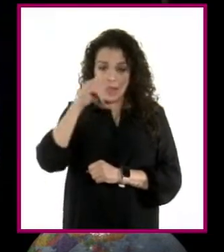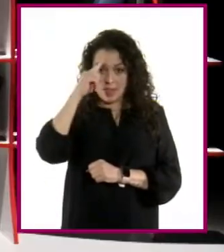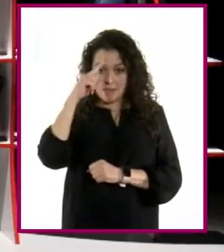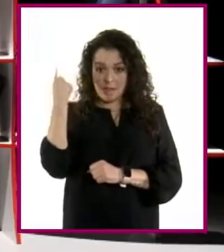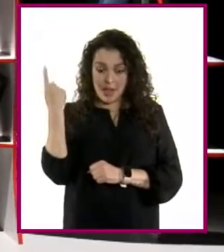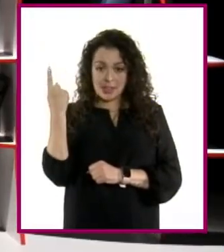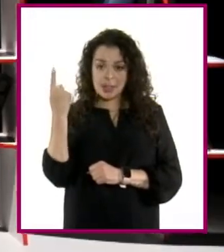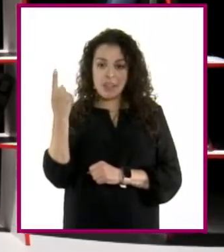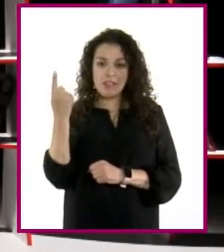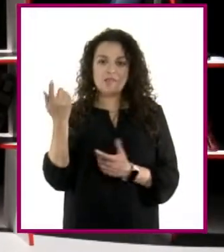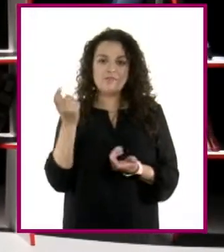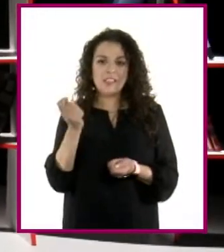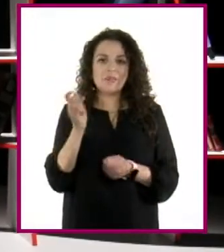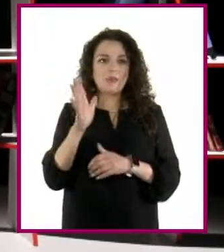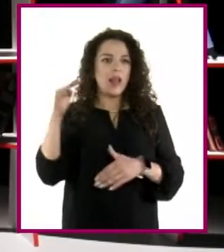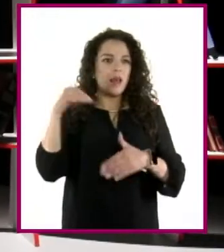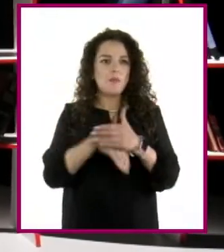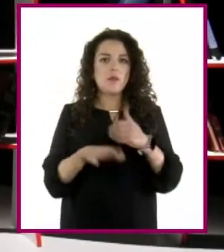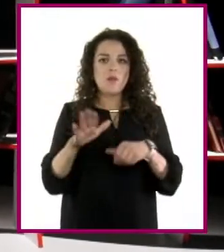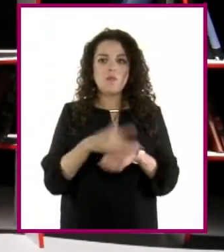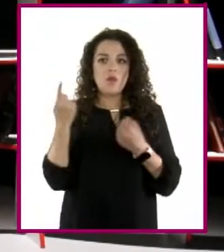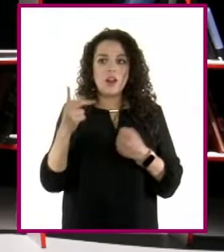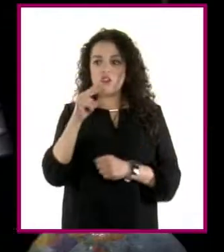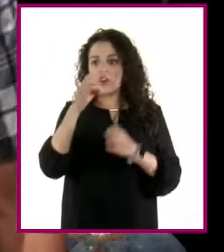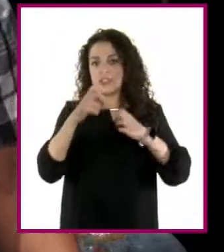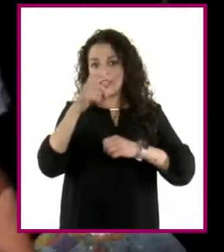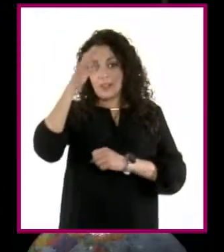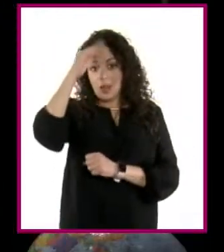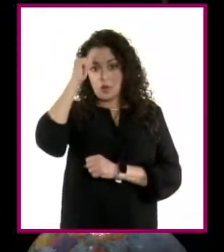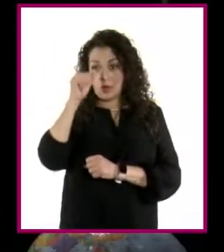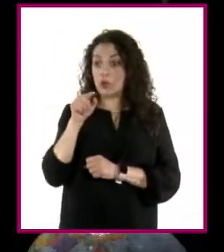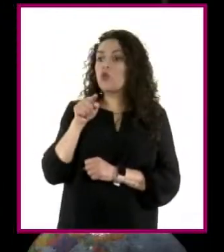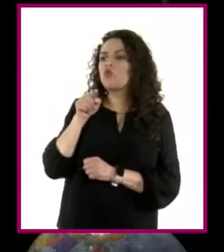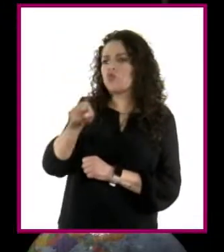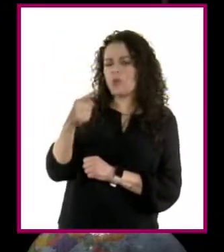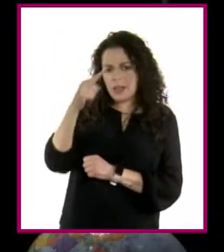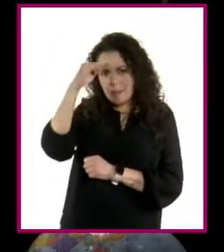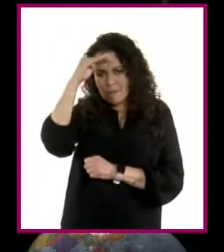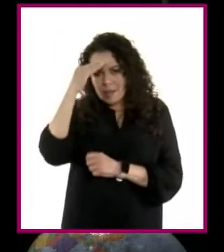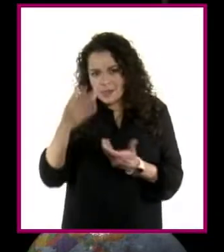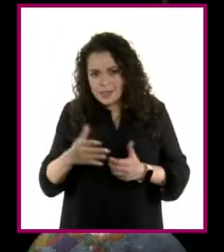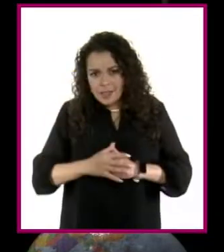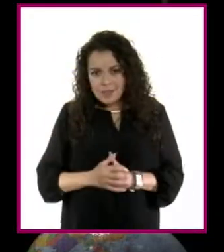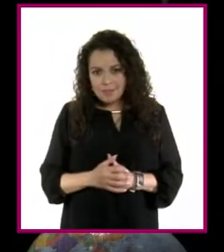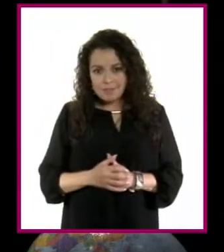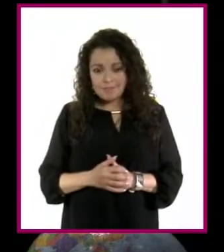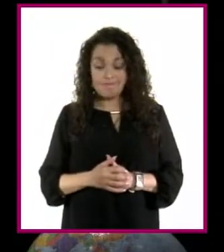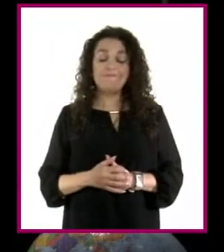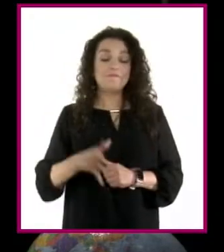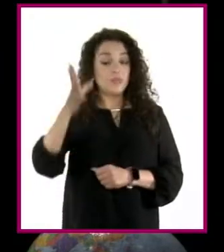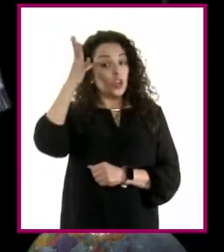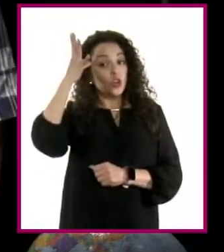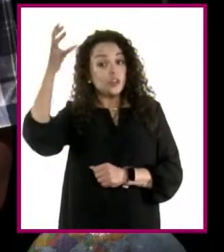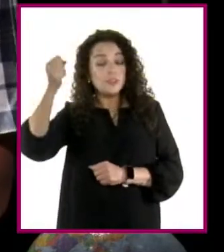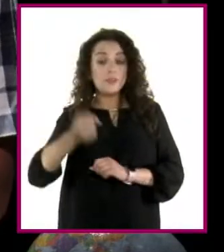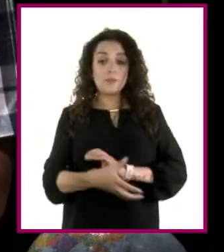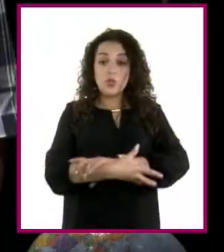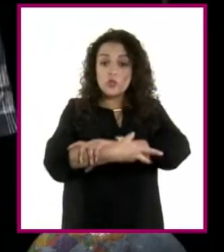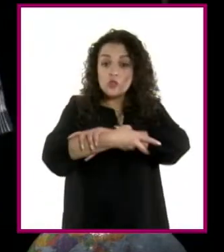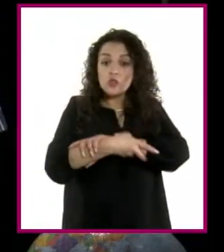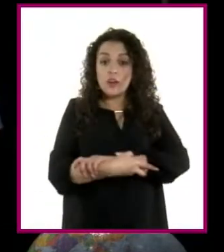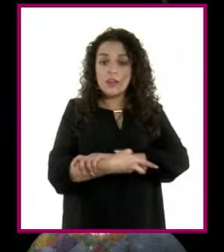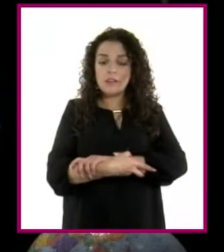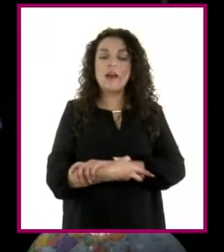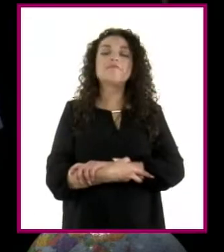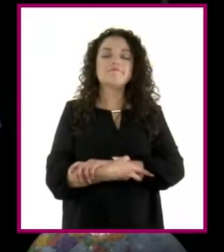discordia. ¿Tú estás de acuerdo? Por otro lado, el concepto de solidaridad ha sido de